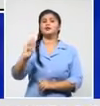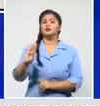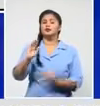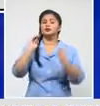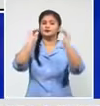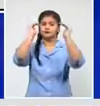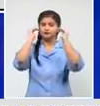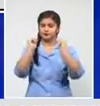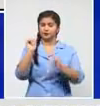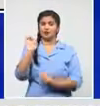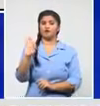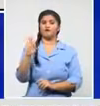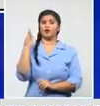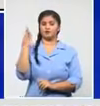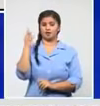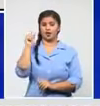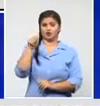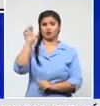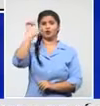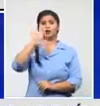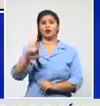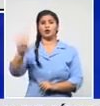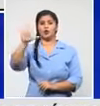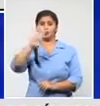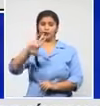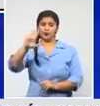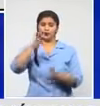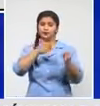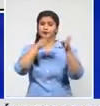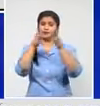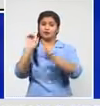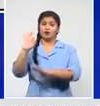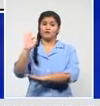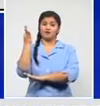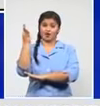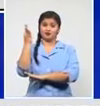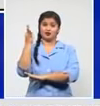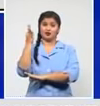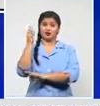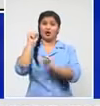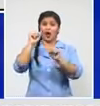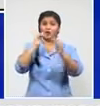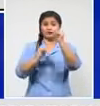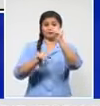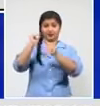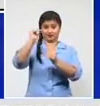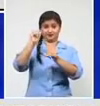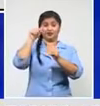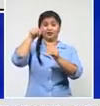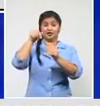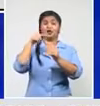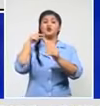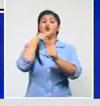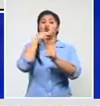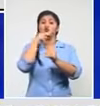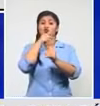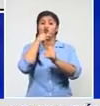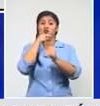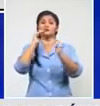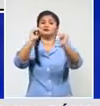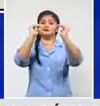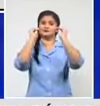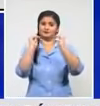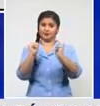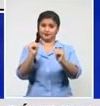Francia. Fíjese que Francia desplazó a Rusia, que se mantenía en el cuarto lugar, y después de